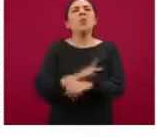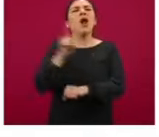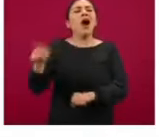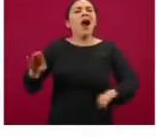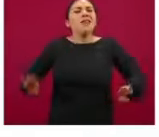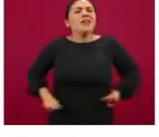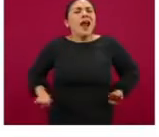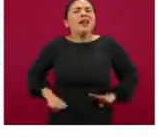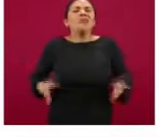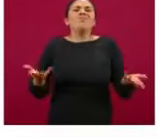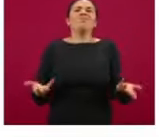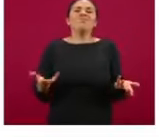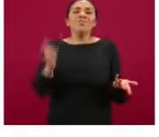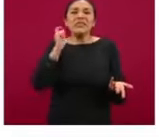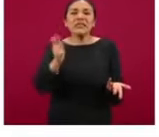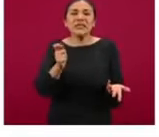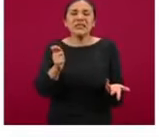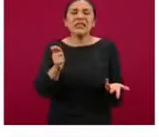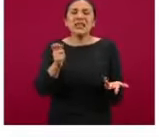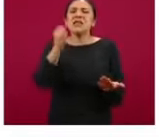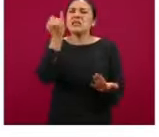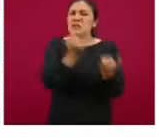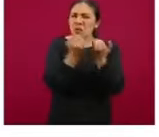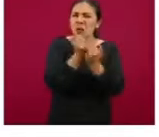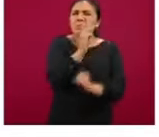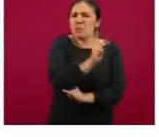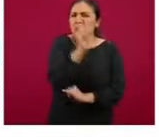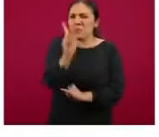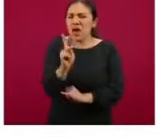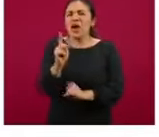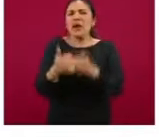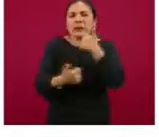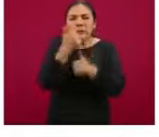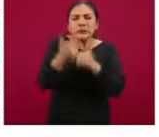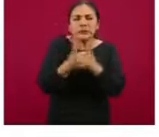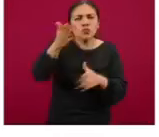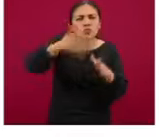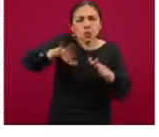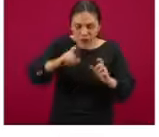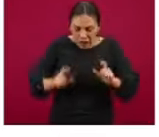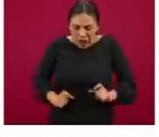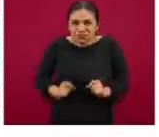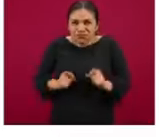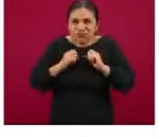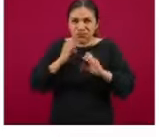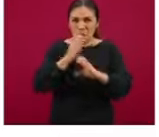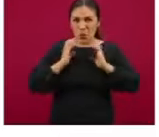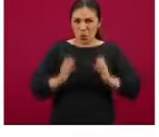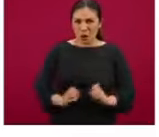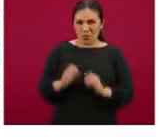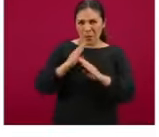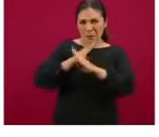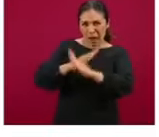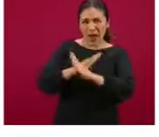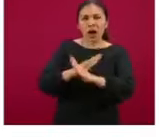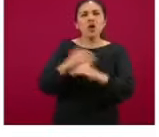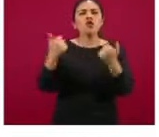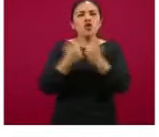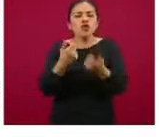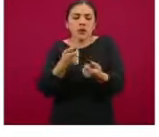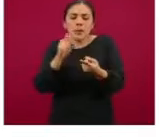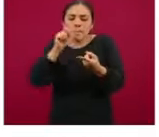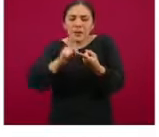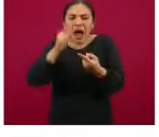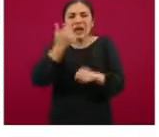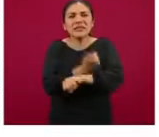características, tiene elementos similares, va a buscar anticuerpos, normalmente es una gota, una muestra de sangre la que